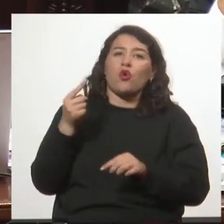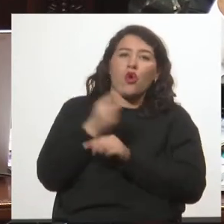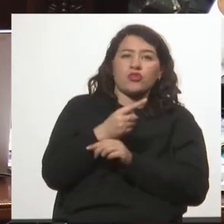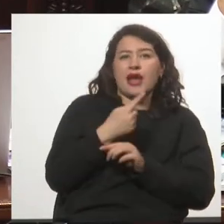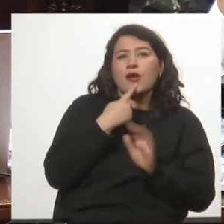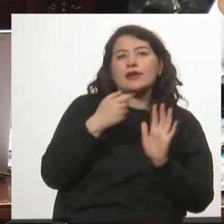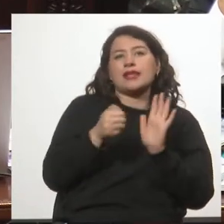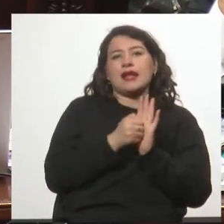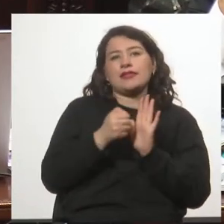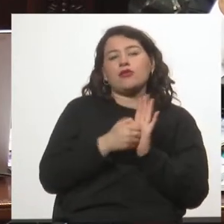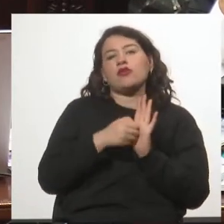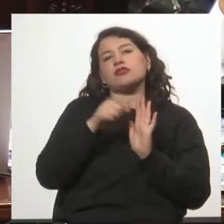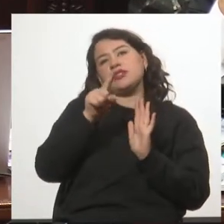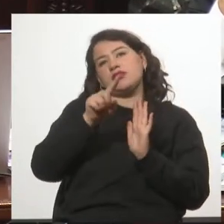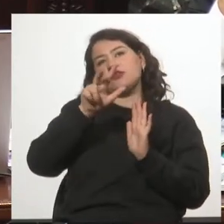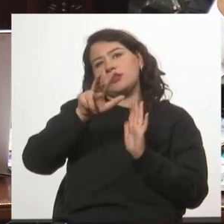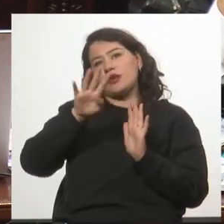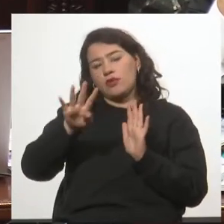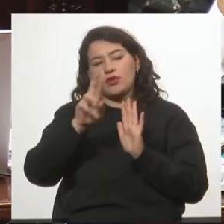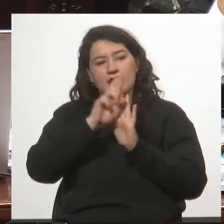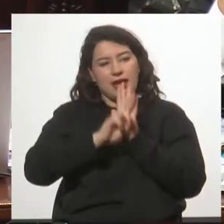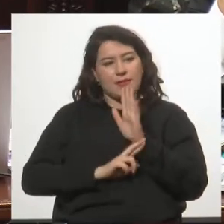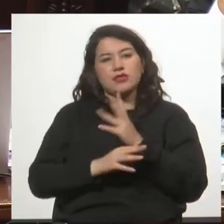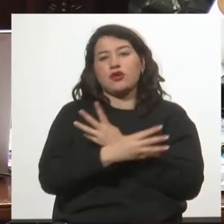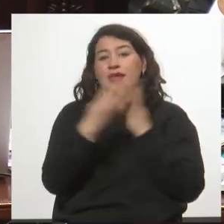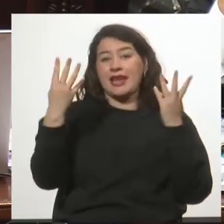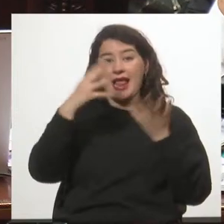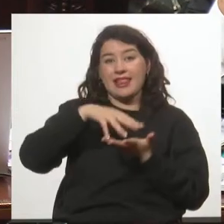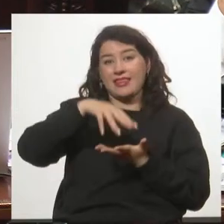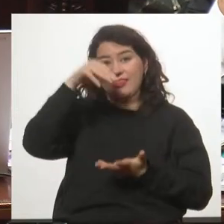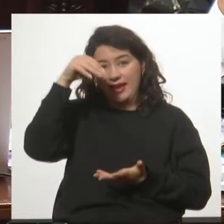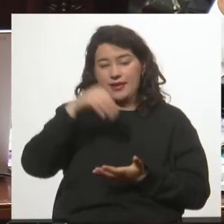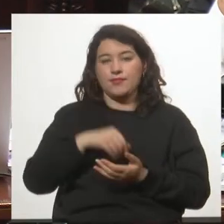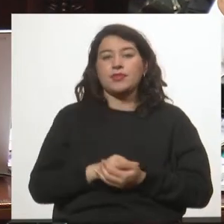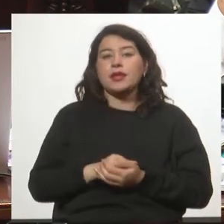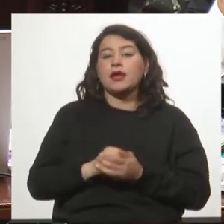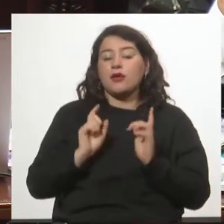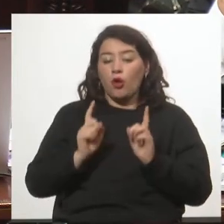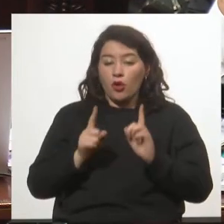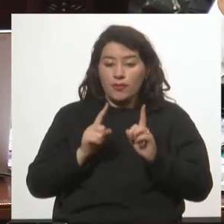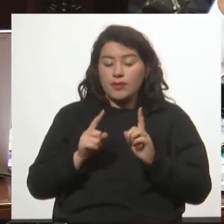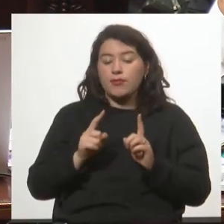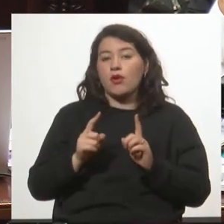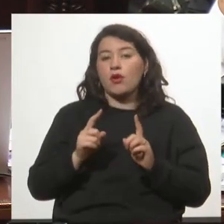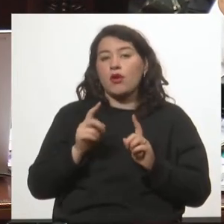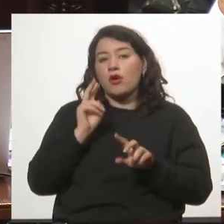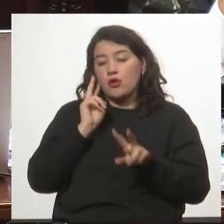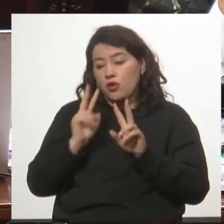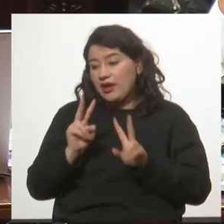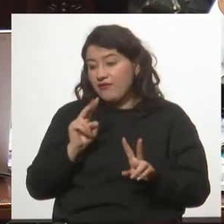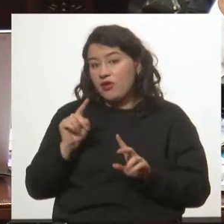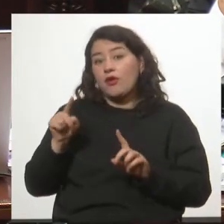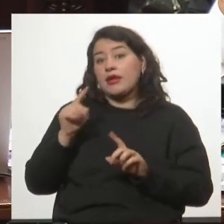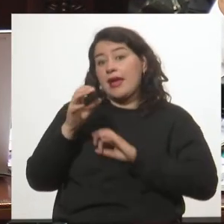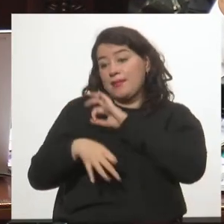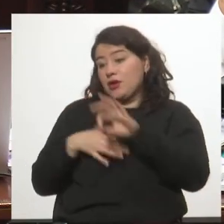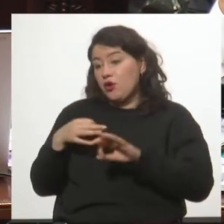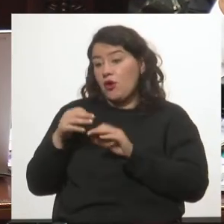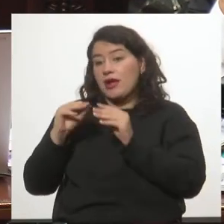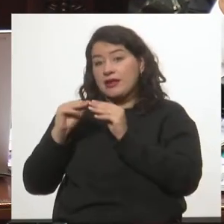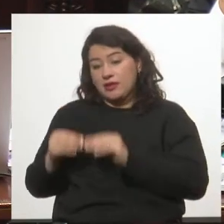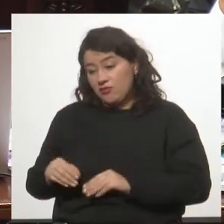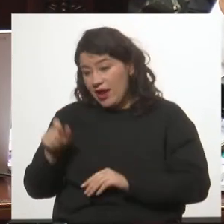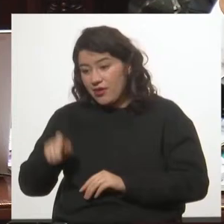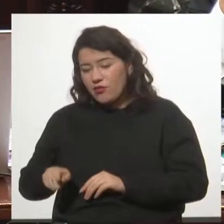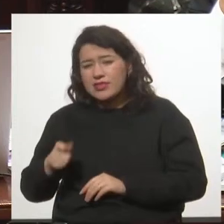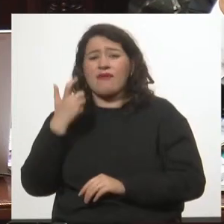artículo 134 del reglamento general de antel de conformidad con lo que se observa el tribunal de cuentas- la falta